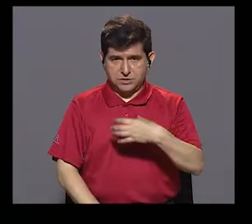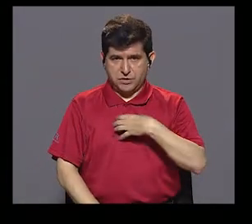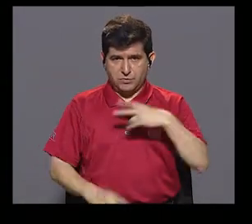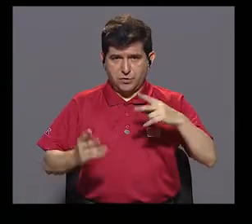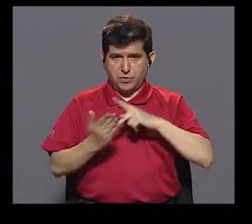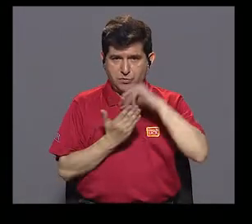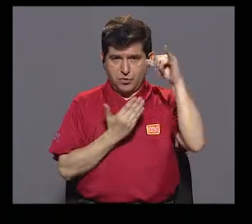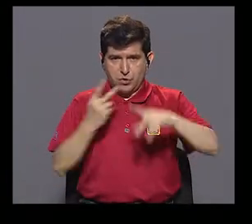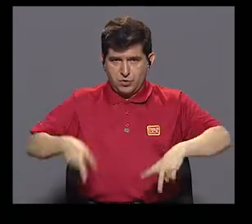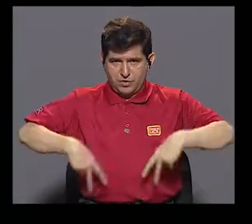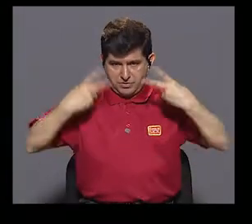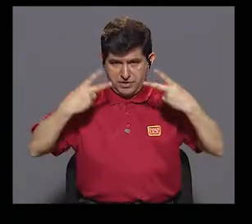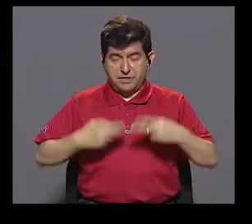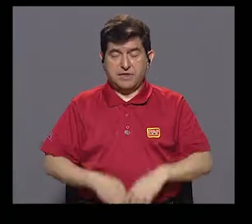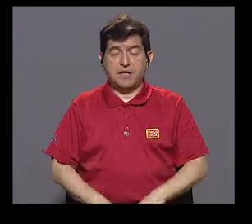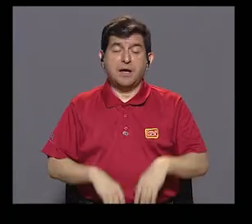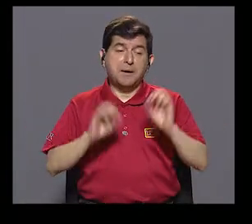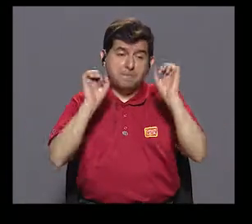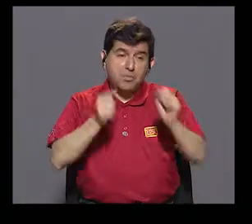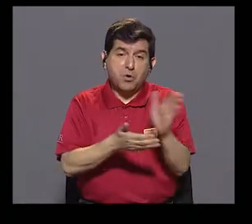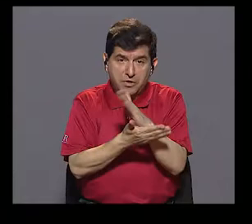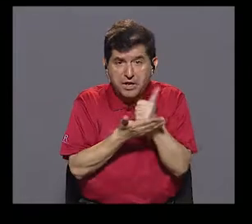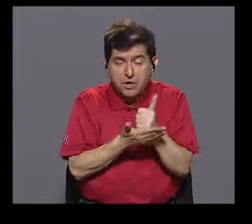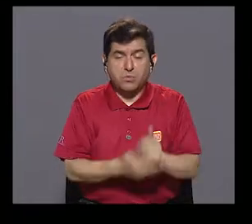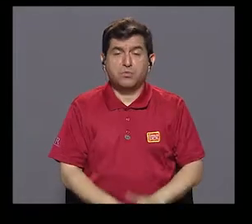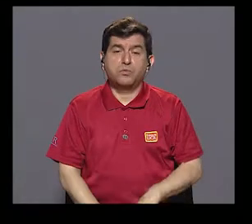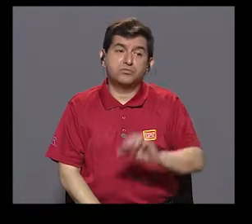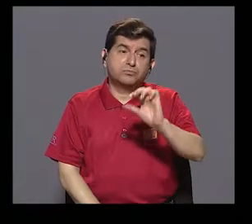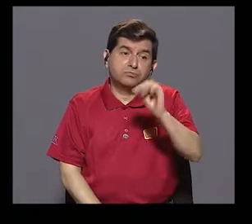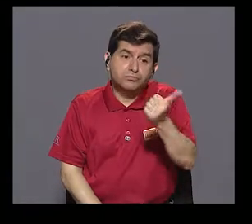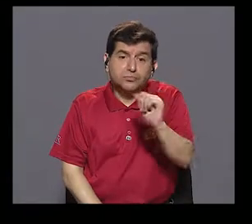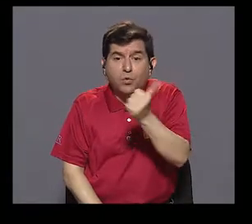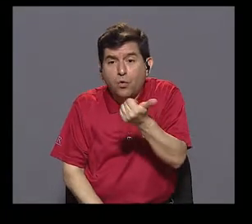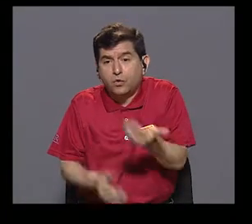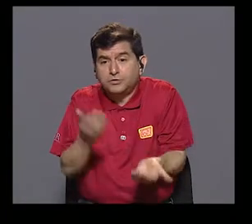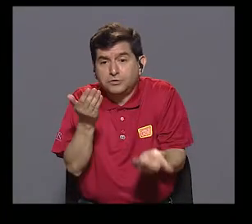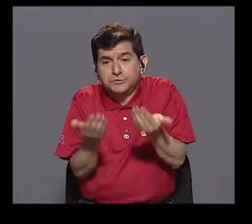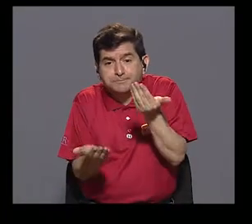sus proyectos de vida, los que pueden hacerlo. Luego hay